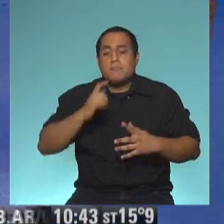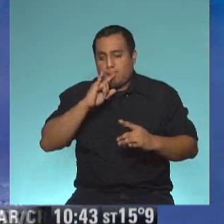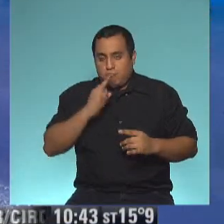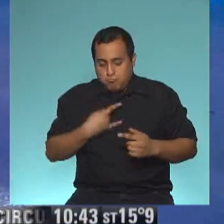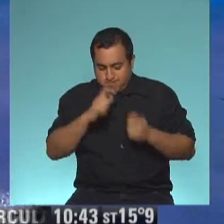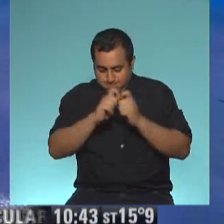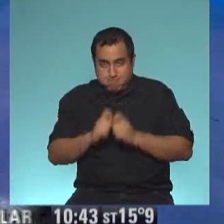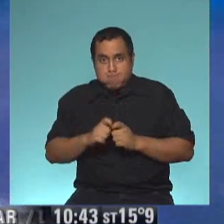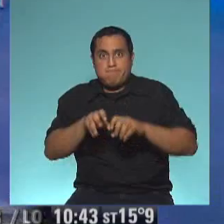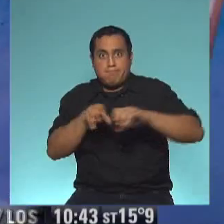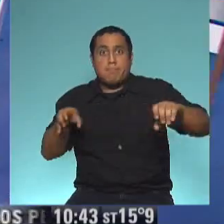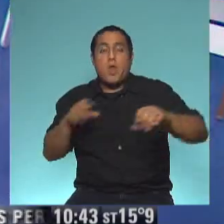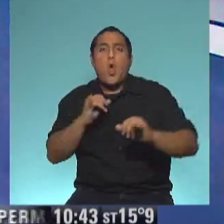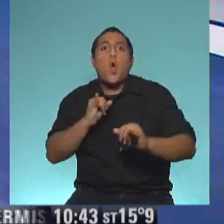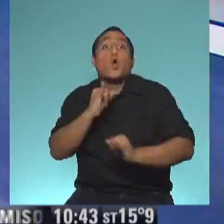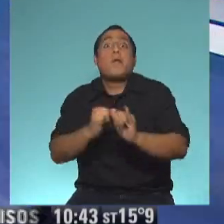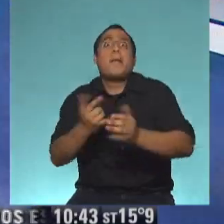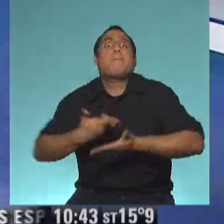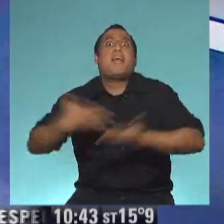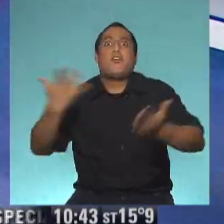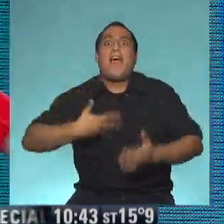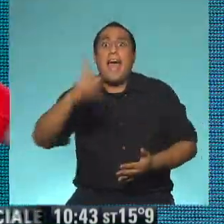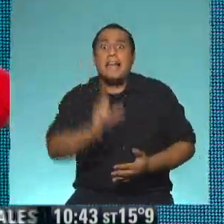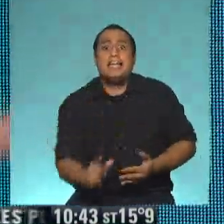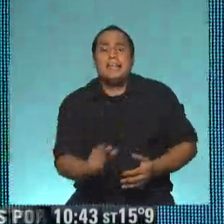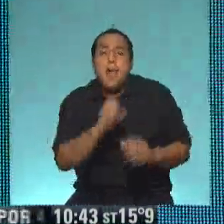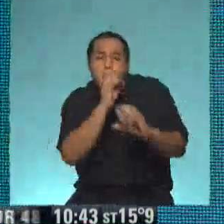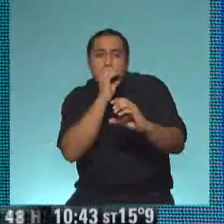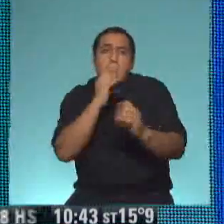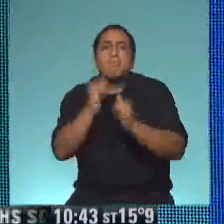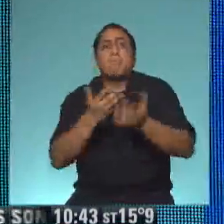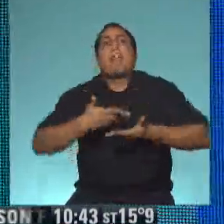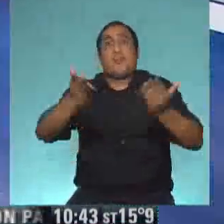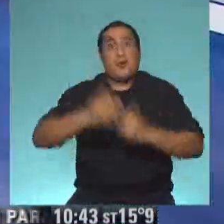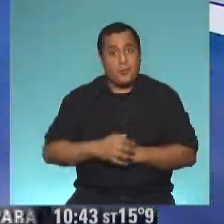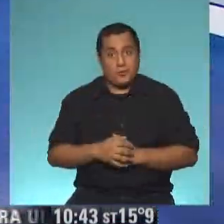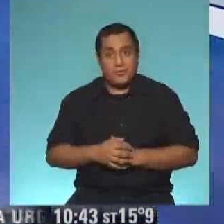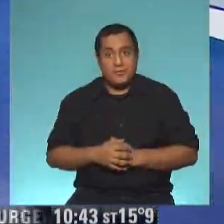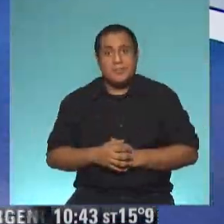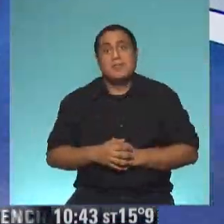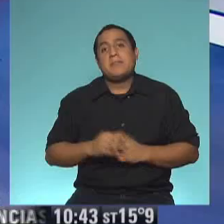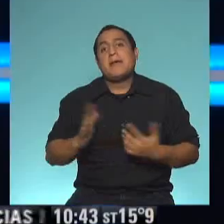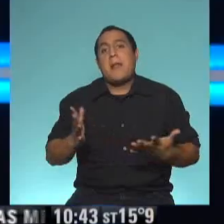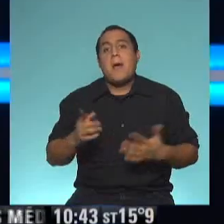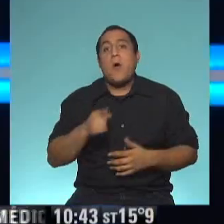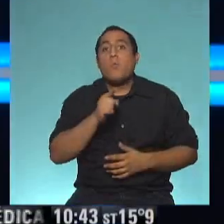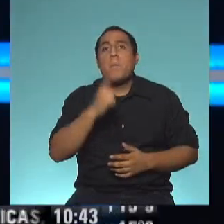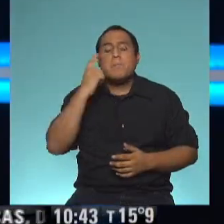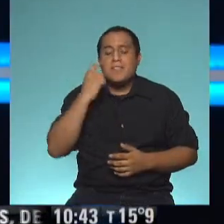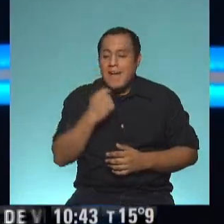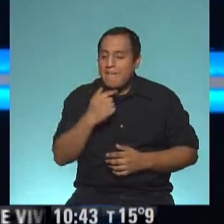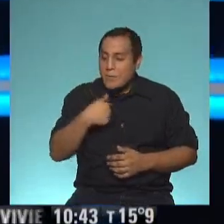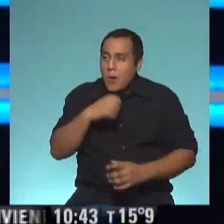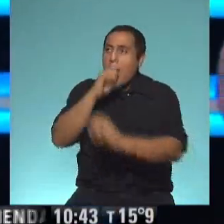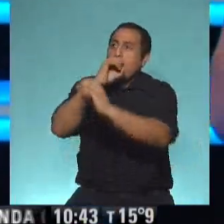todo el país para todos muy bien para pensar que me gustaría